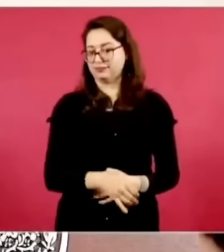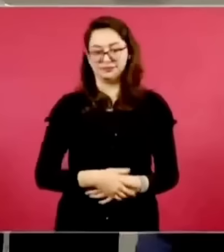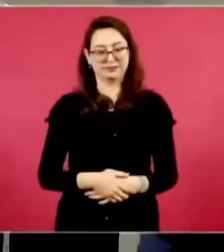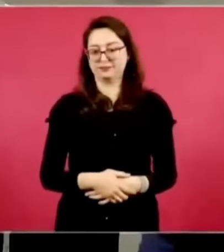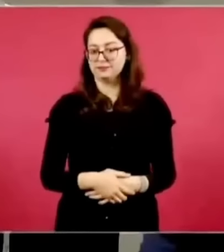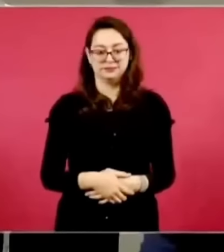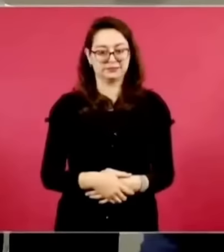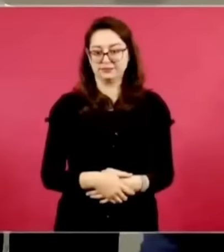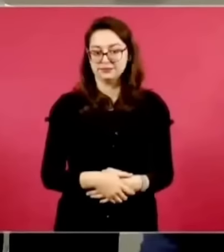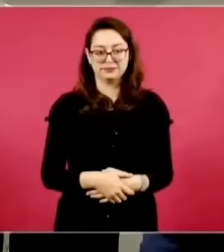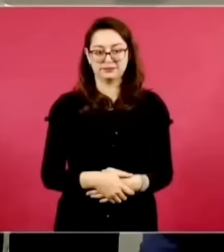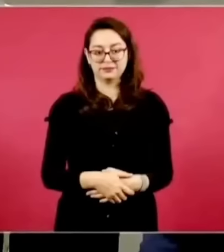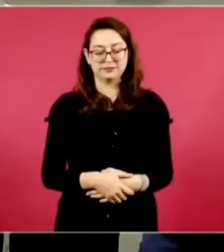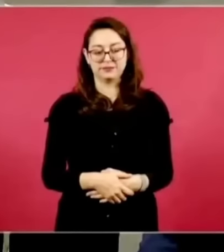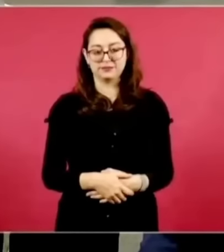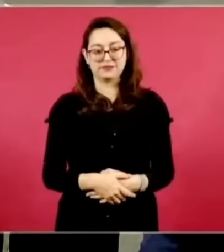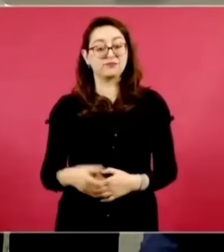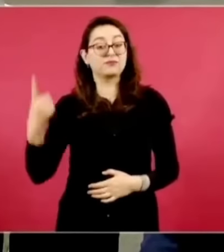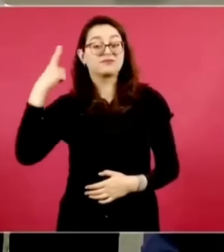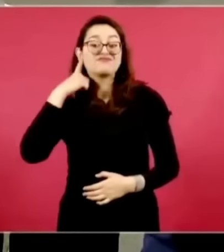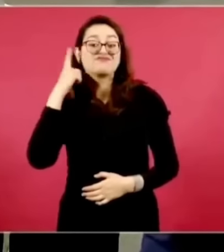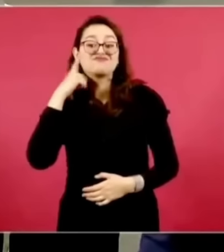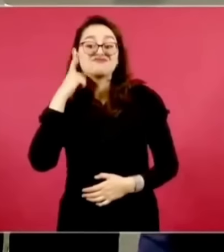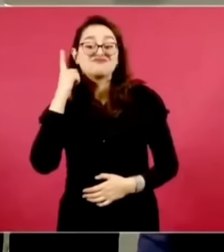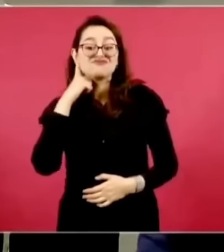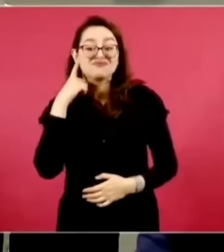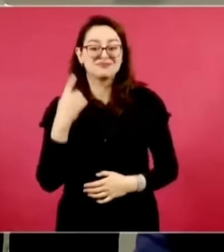es no se